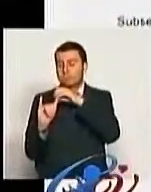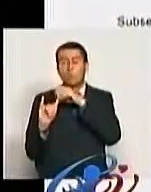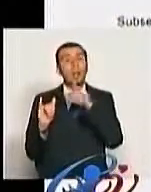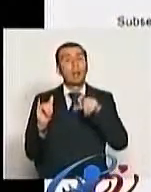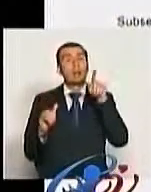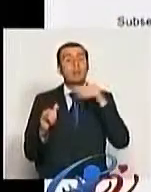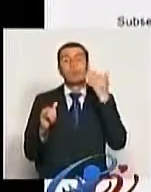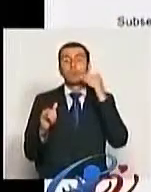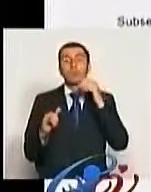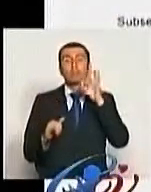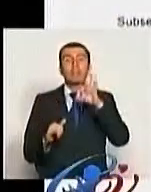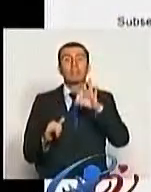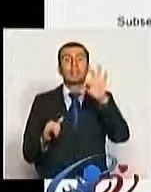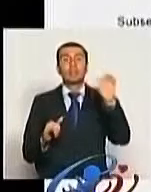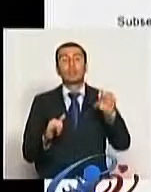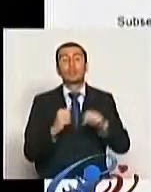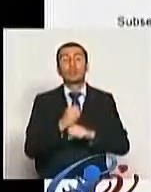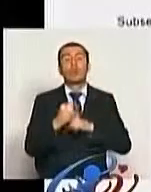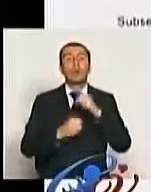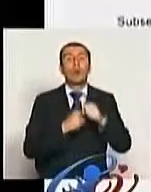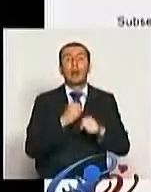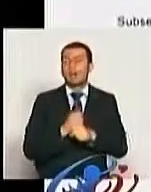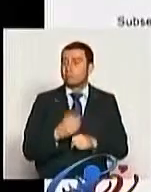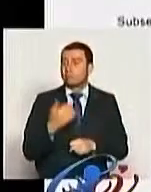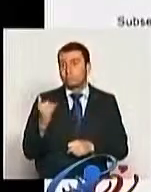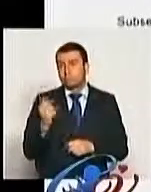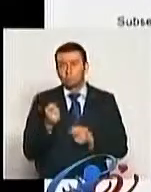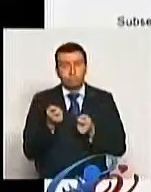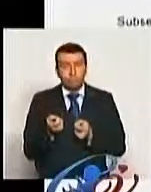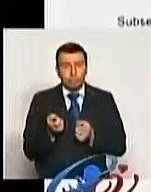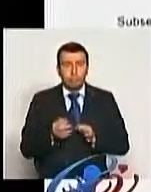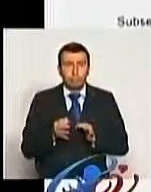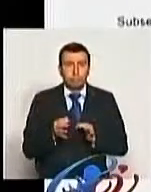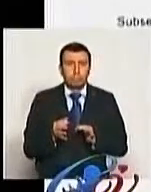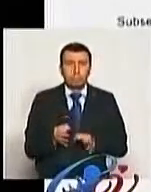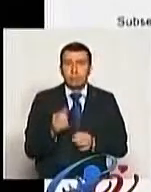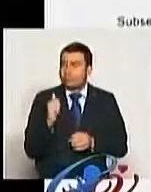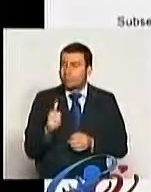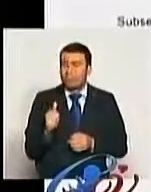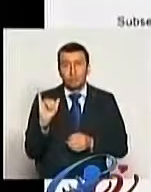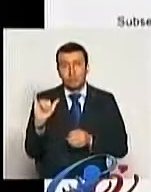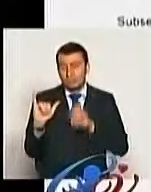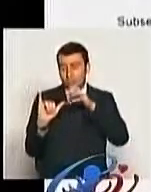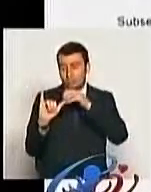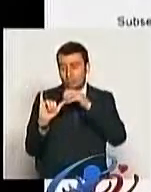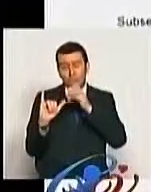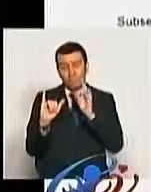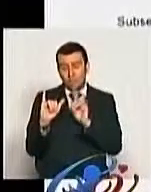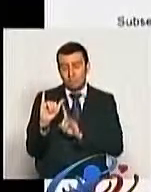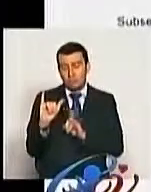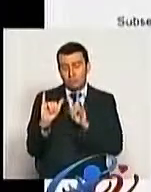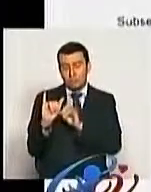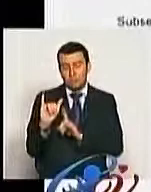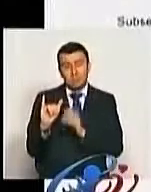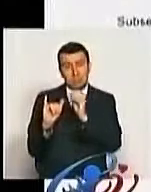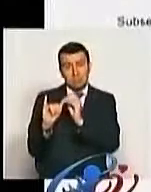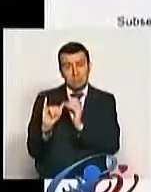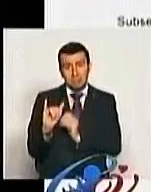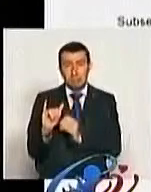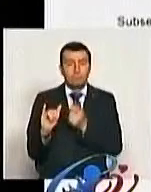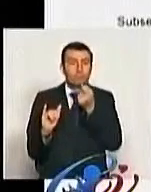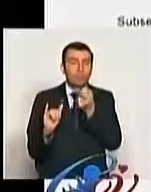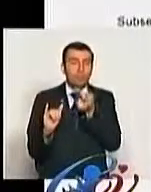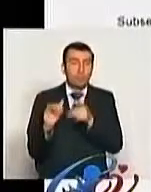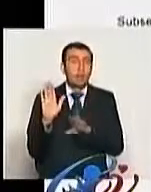pueden tener una reserva ovárica deficiente. Eso se valora con la misma ecografía, mirando el número de folículos y